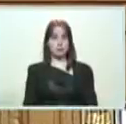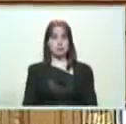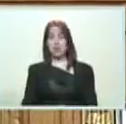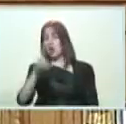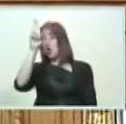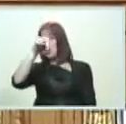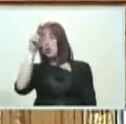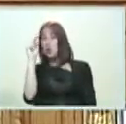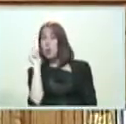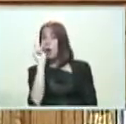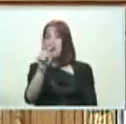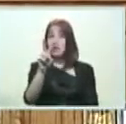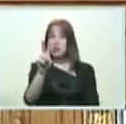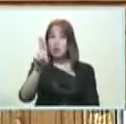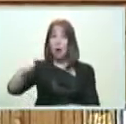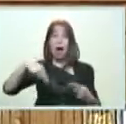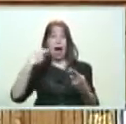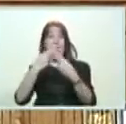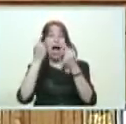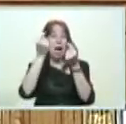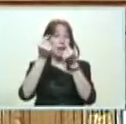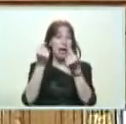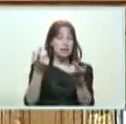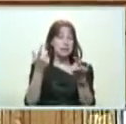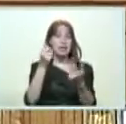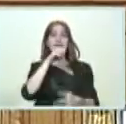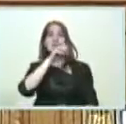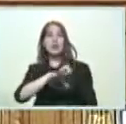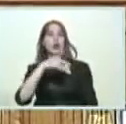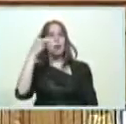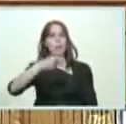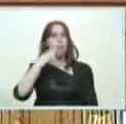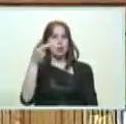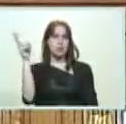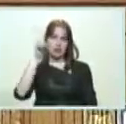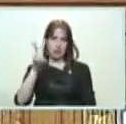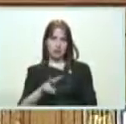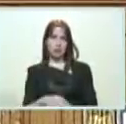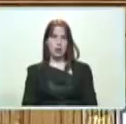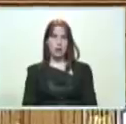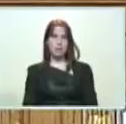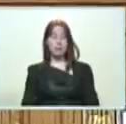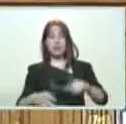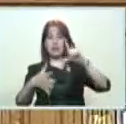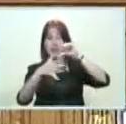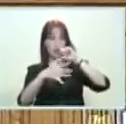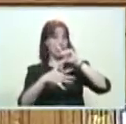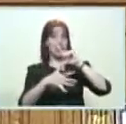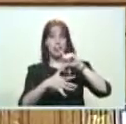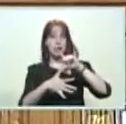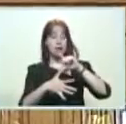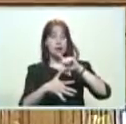Nunca antes visto en la historia política de Venezuela ni de América Latina.